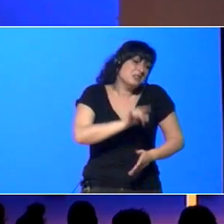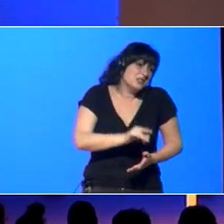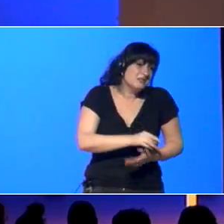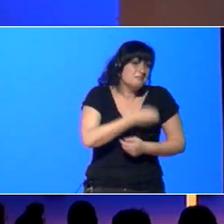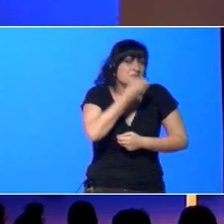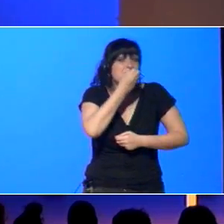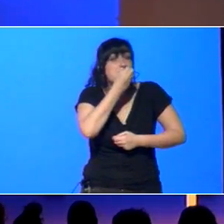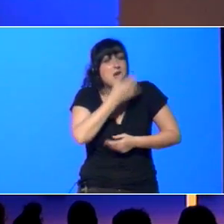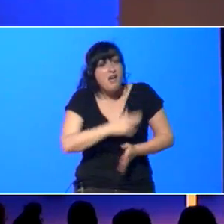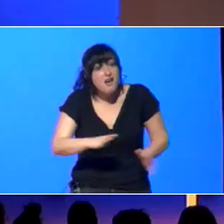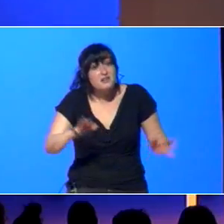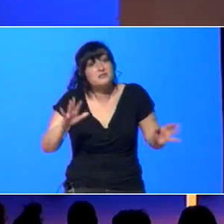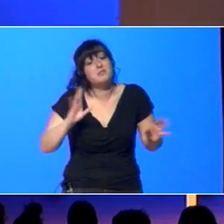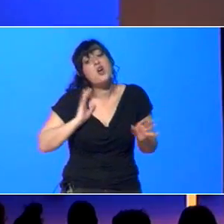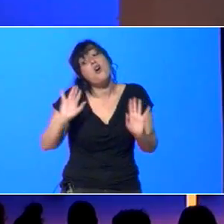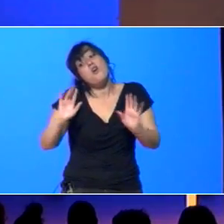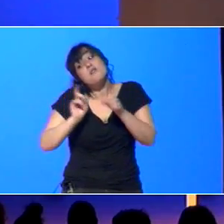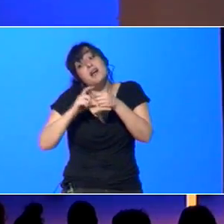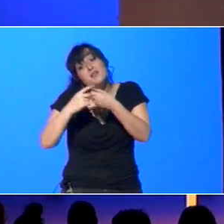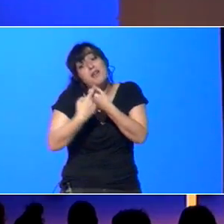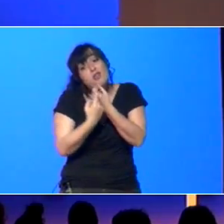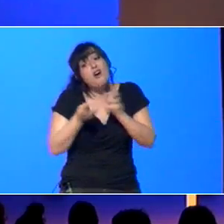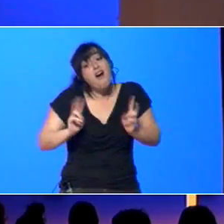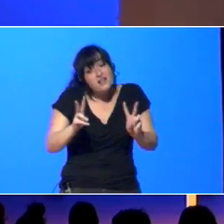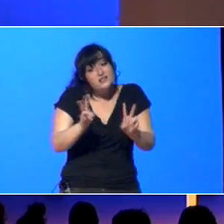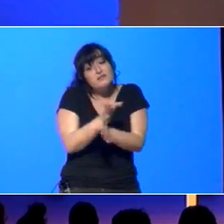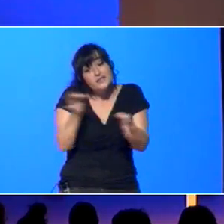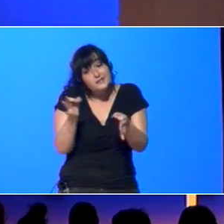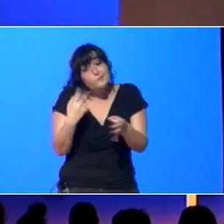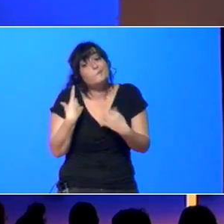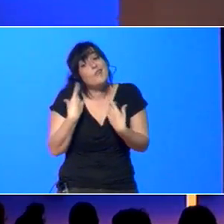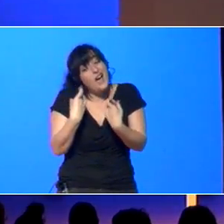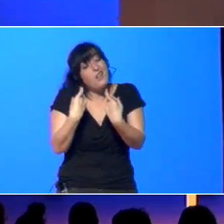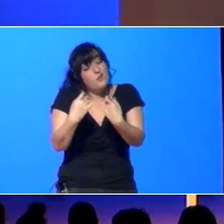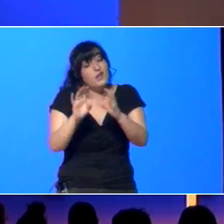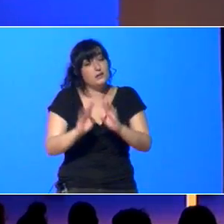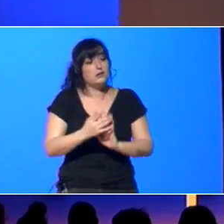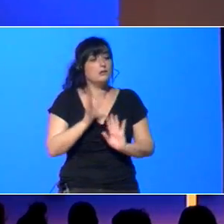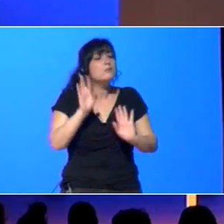mejorable la participación activa y efectiva. Y con recursos.